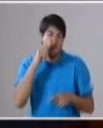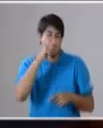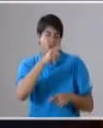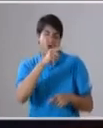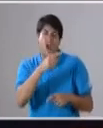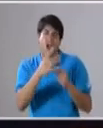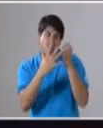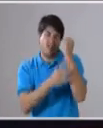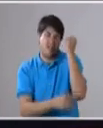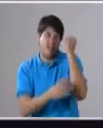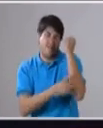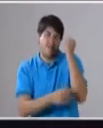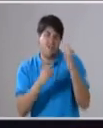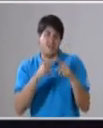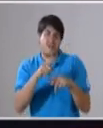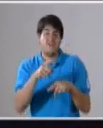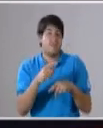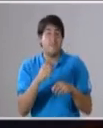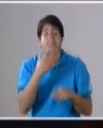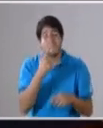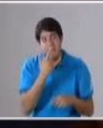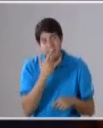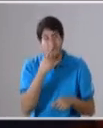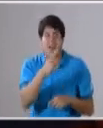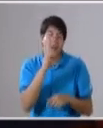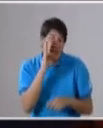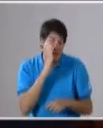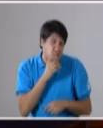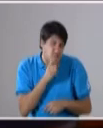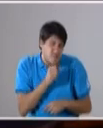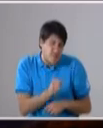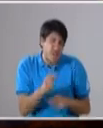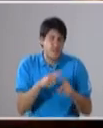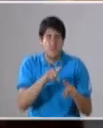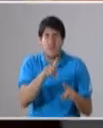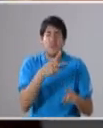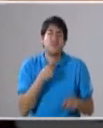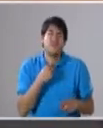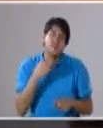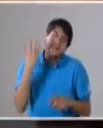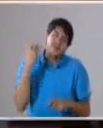gusta. No, los nuevos también. Pero hay que discernirlos.